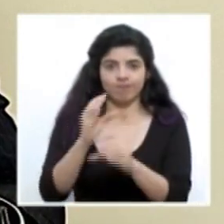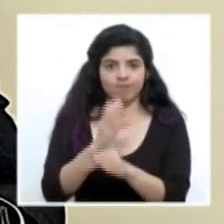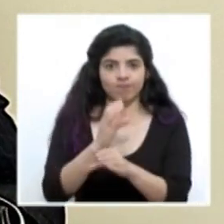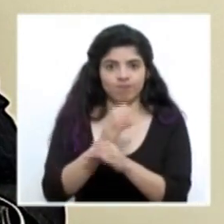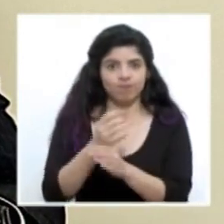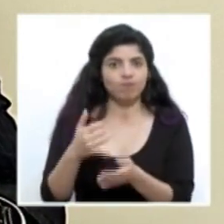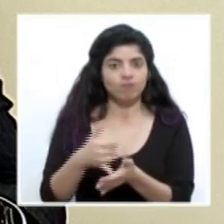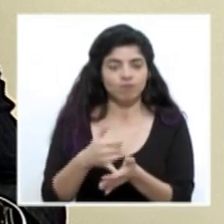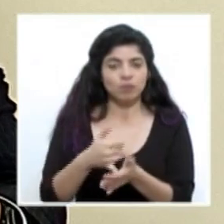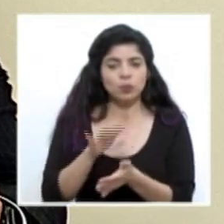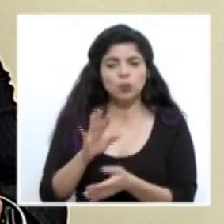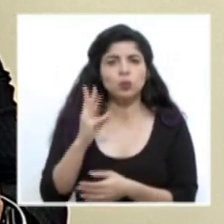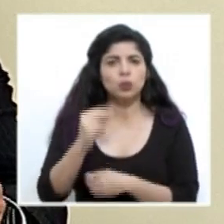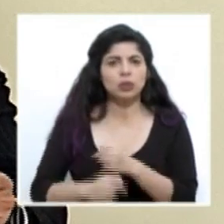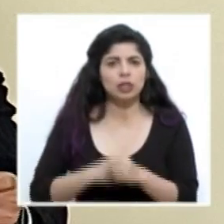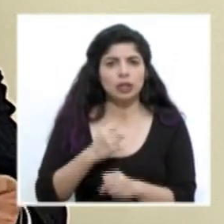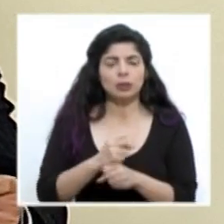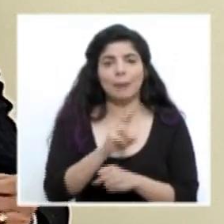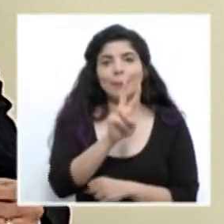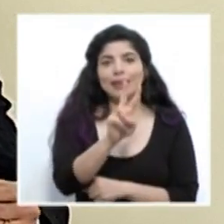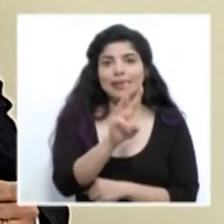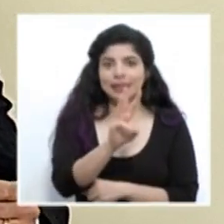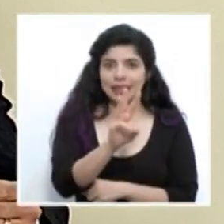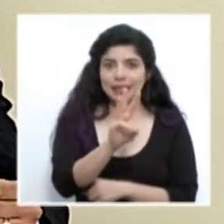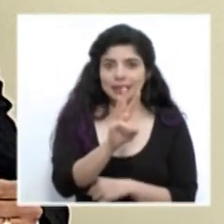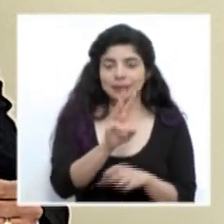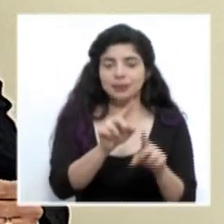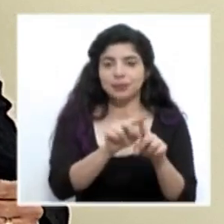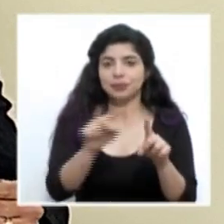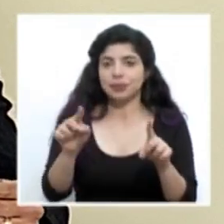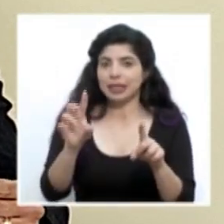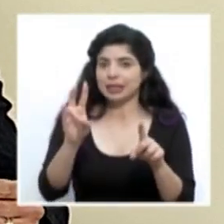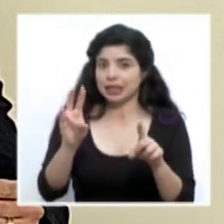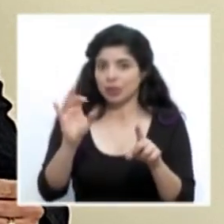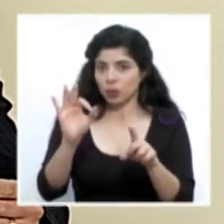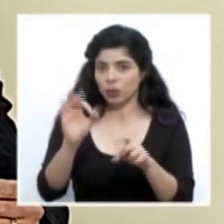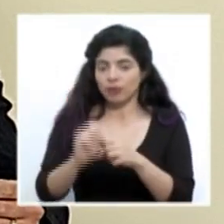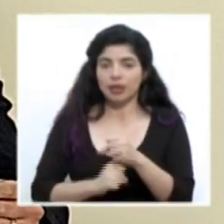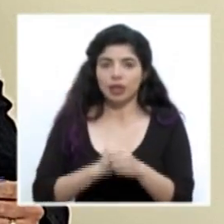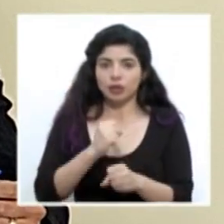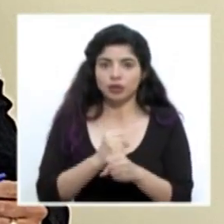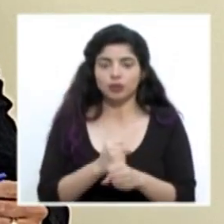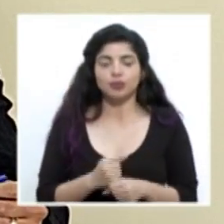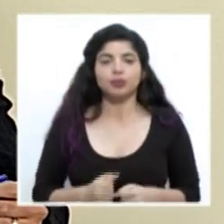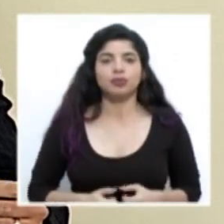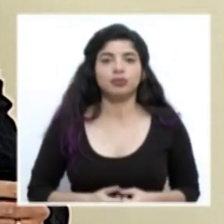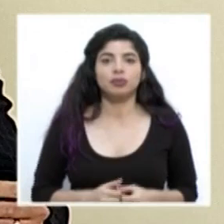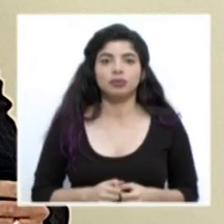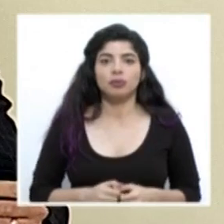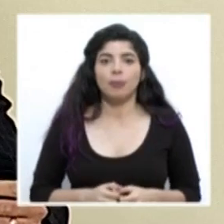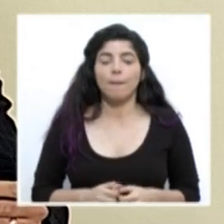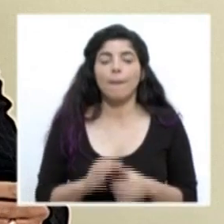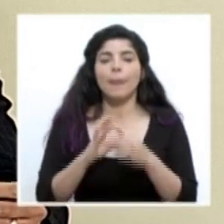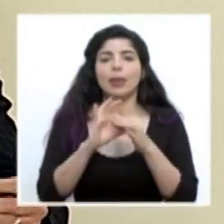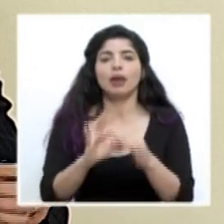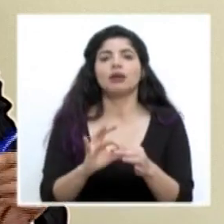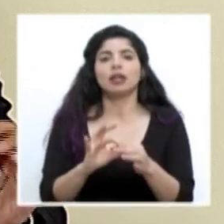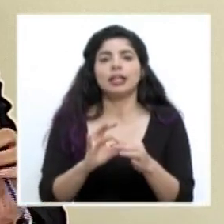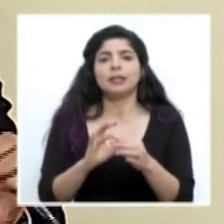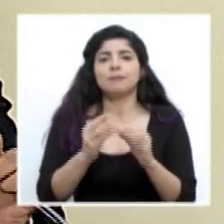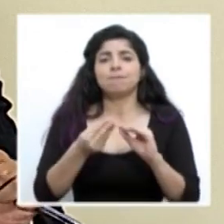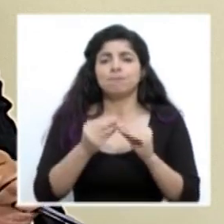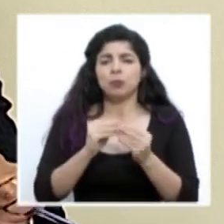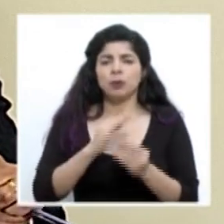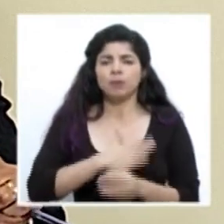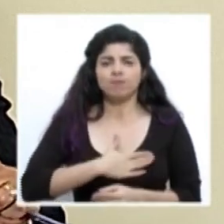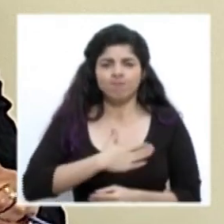cuidados intensivos. El rango de edad va desde los 26 hasta los 79 años. Con respecto a la cifra